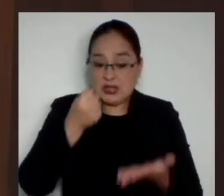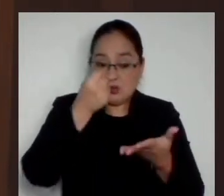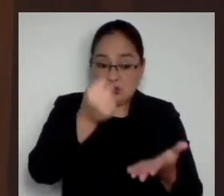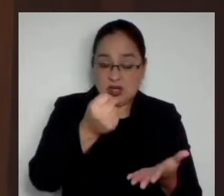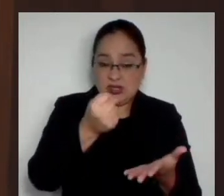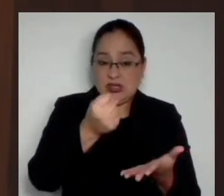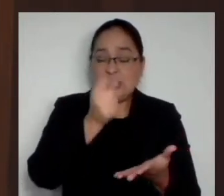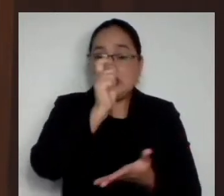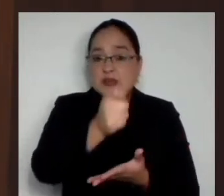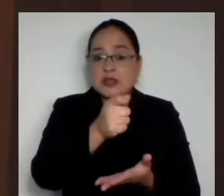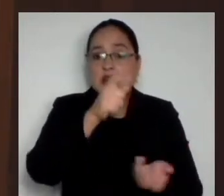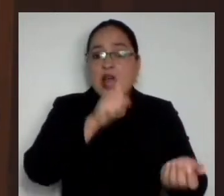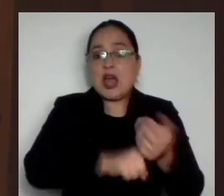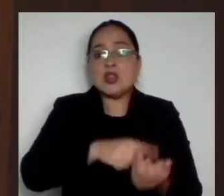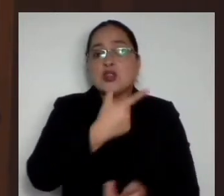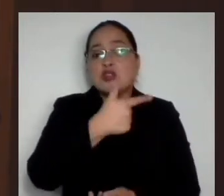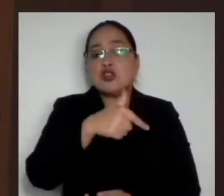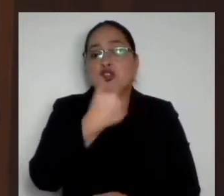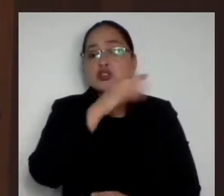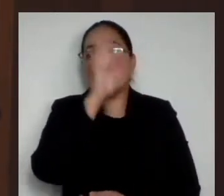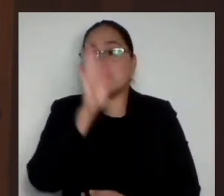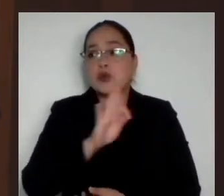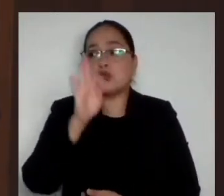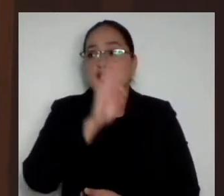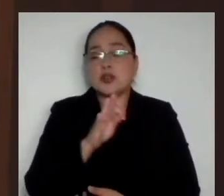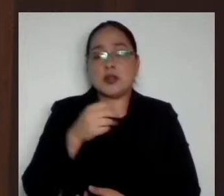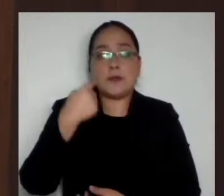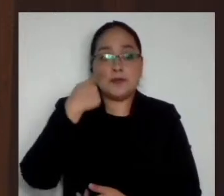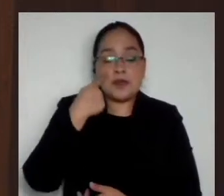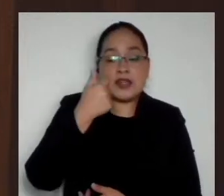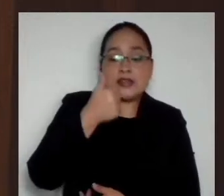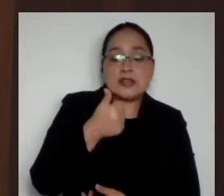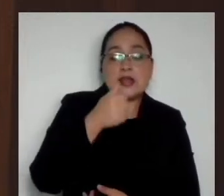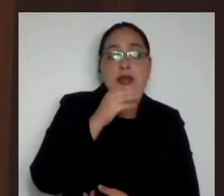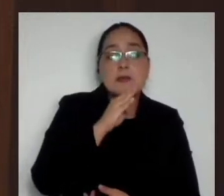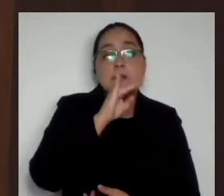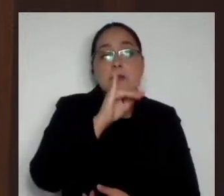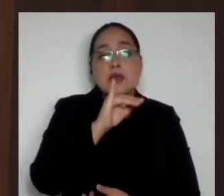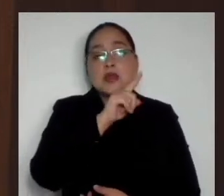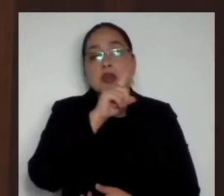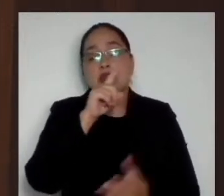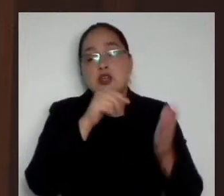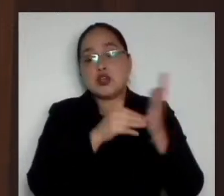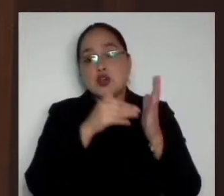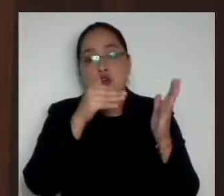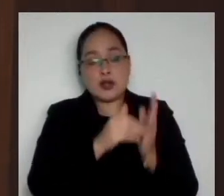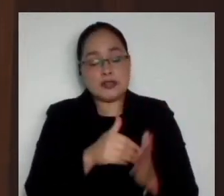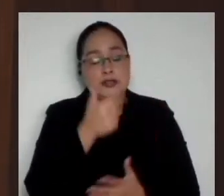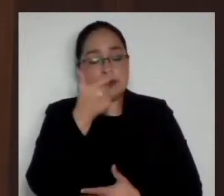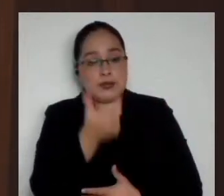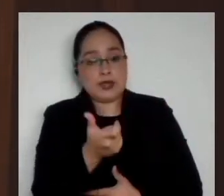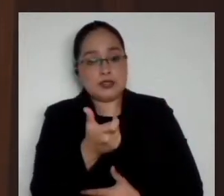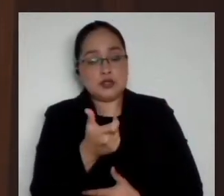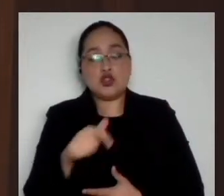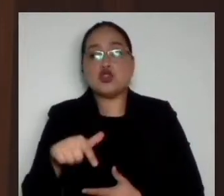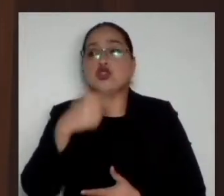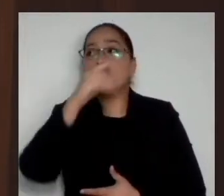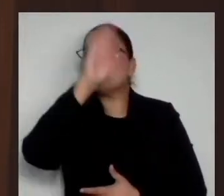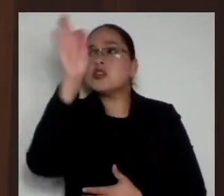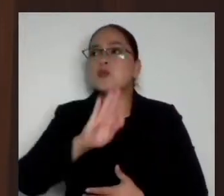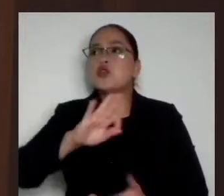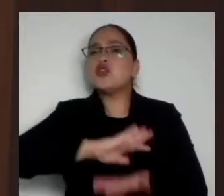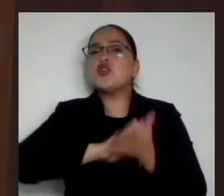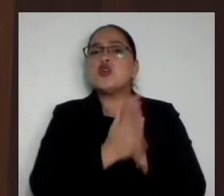El presupuesto de este año es de 6 billones de pesos. El 12% asciende